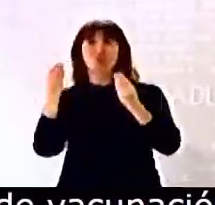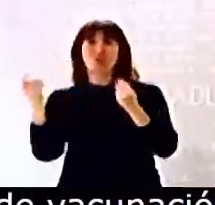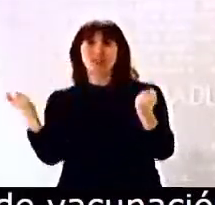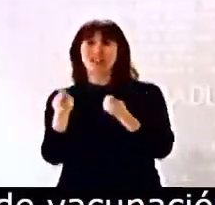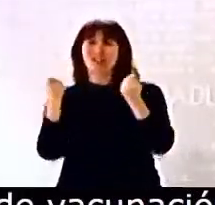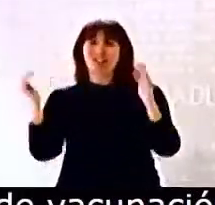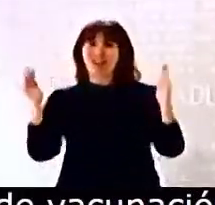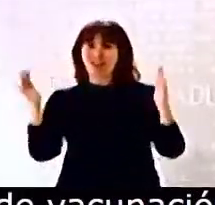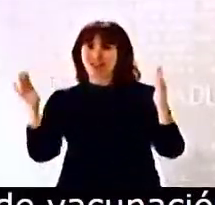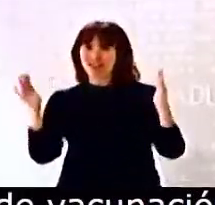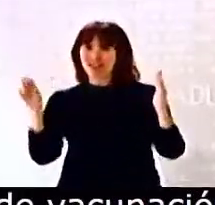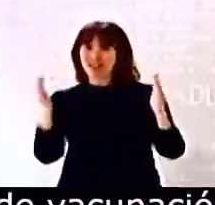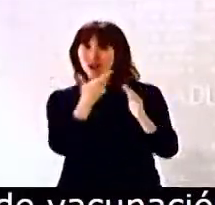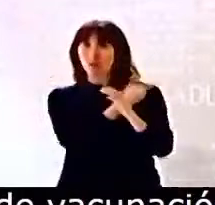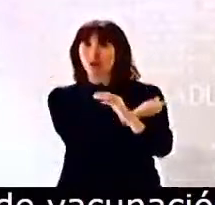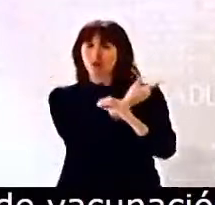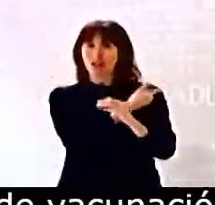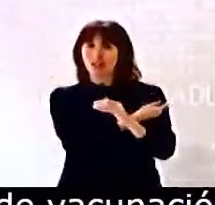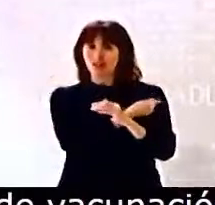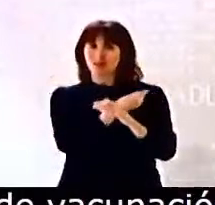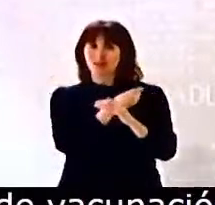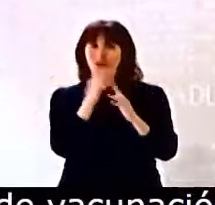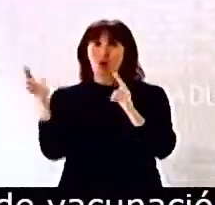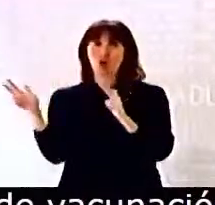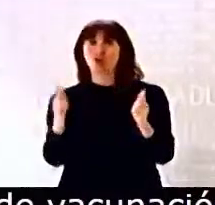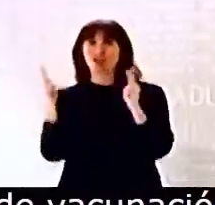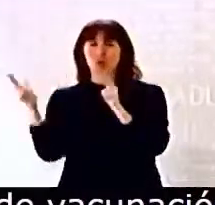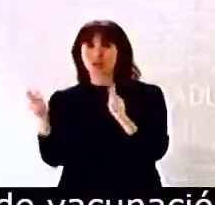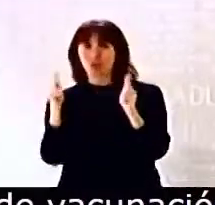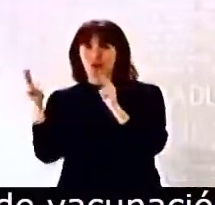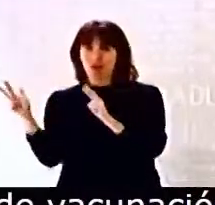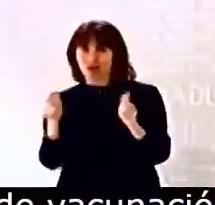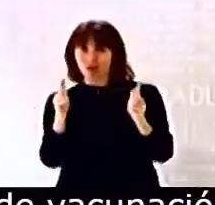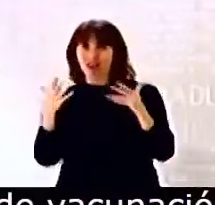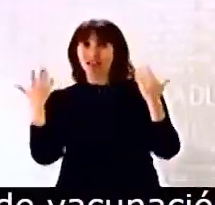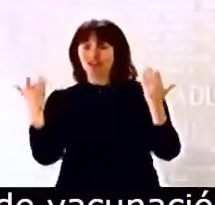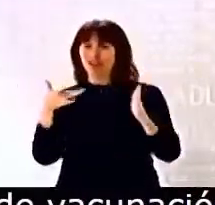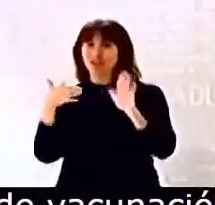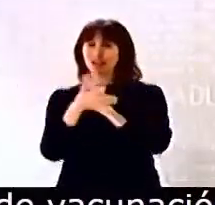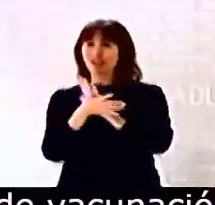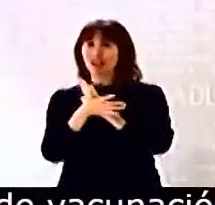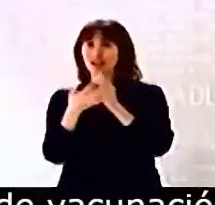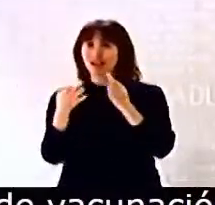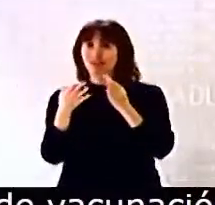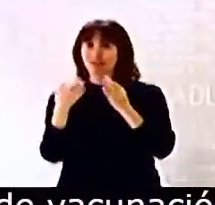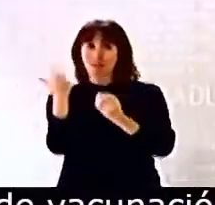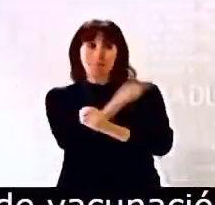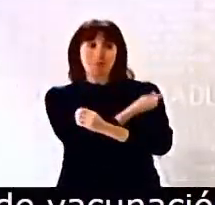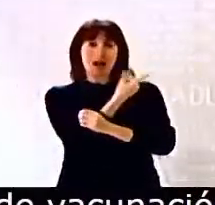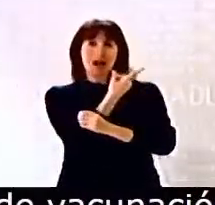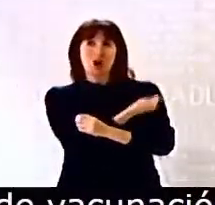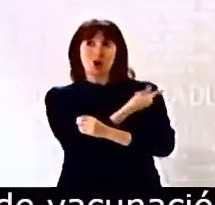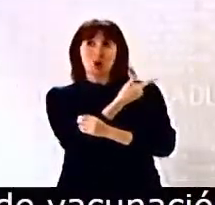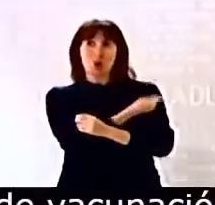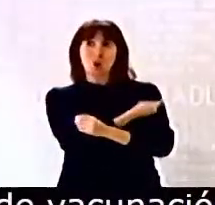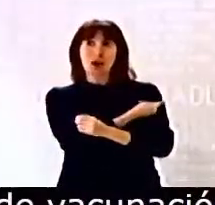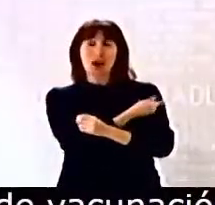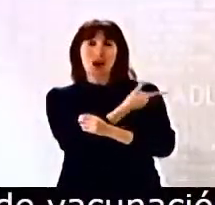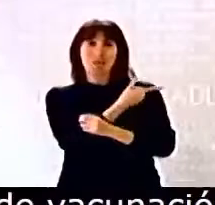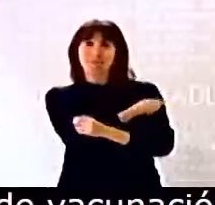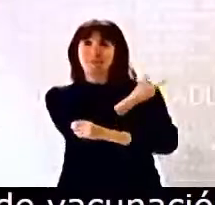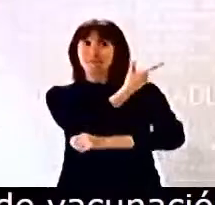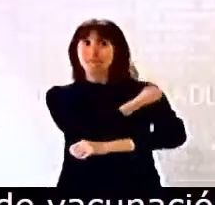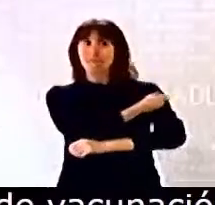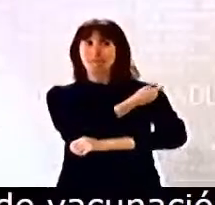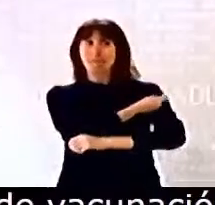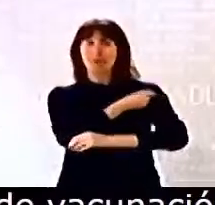de vacunación concatenadas. Por lo tanto, la velocidad de administración de dosis no va a ser la misma a